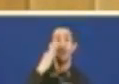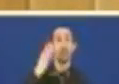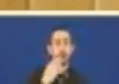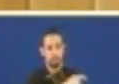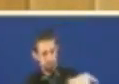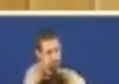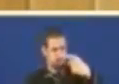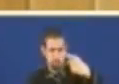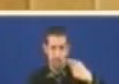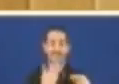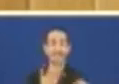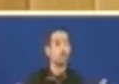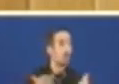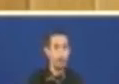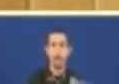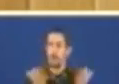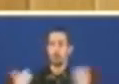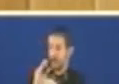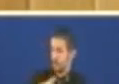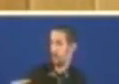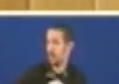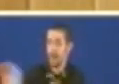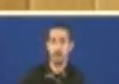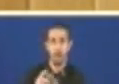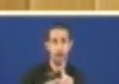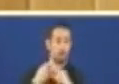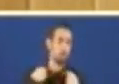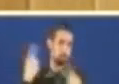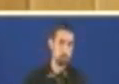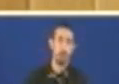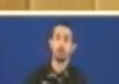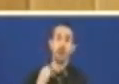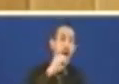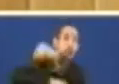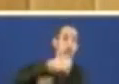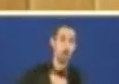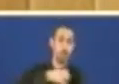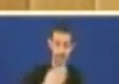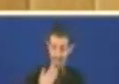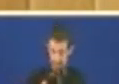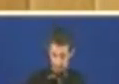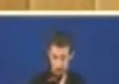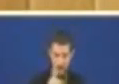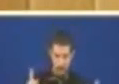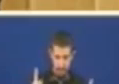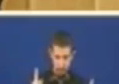non hai beneficios, non hai remuneración, non son acumulables, se non se cobra nun ano, non se pode